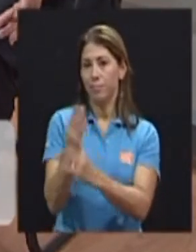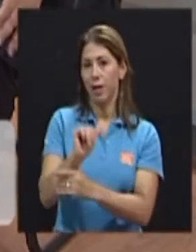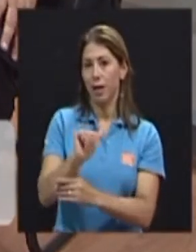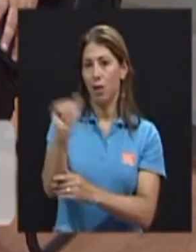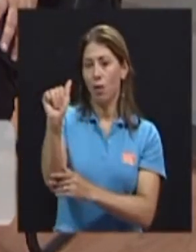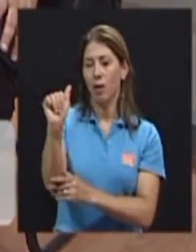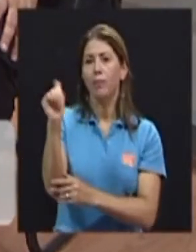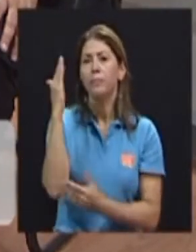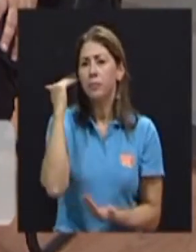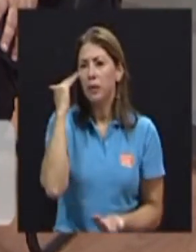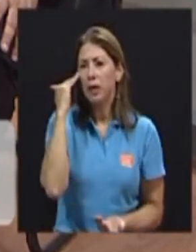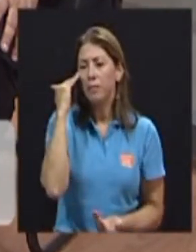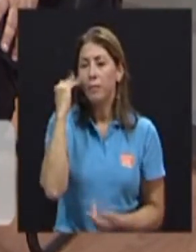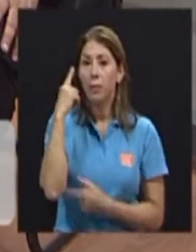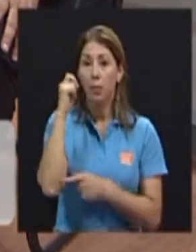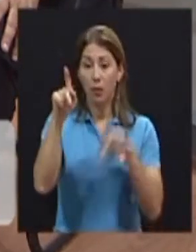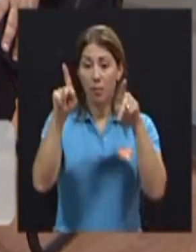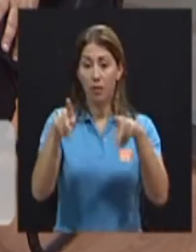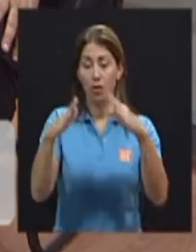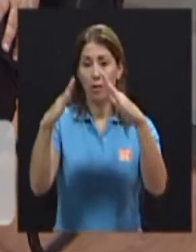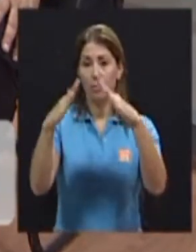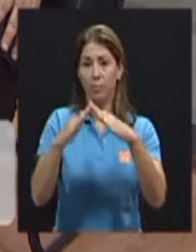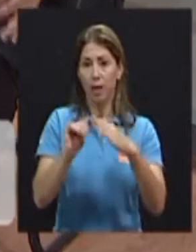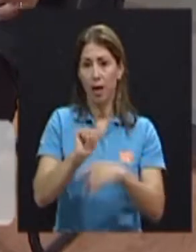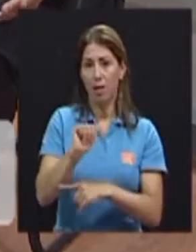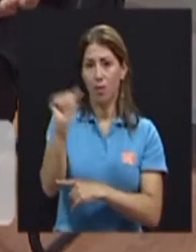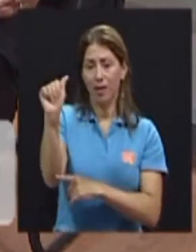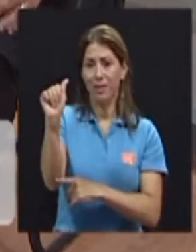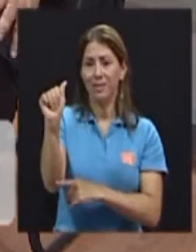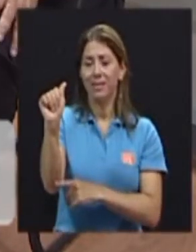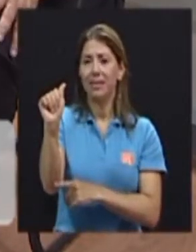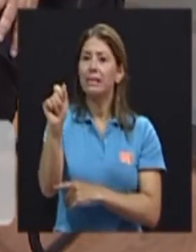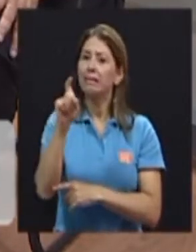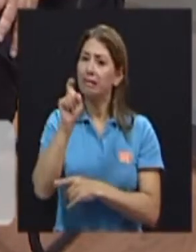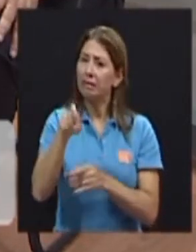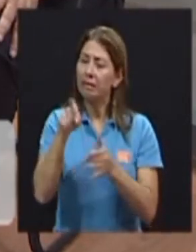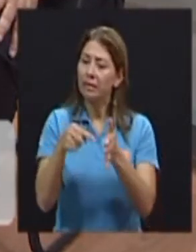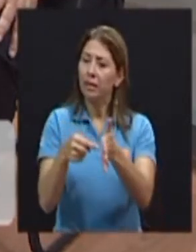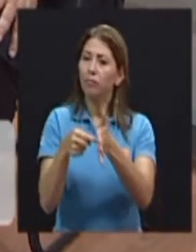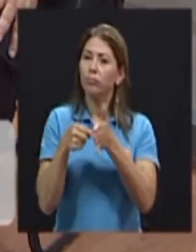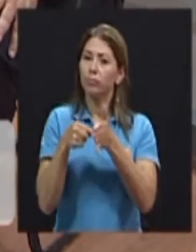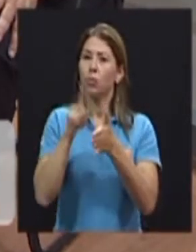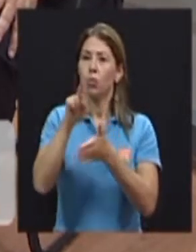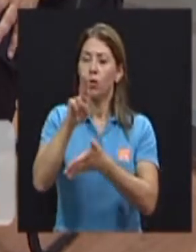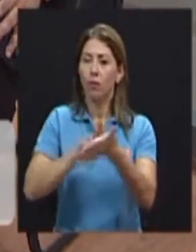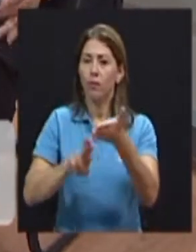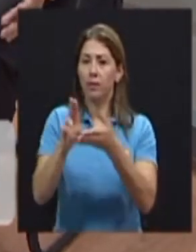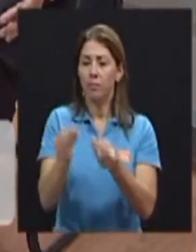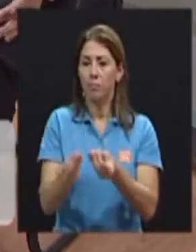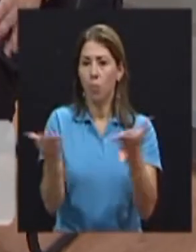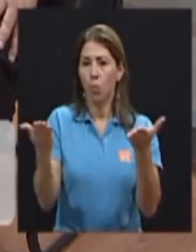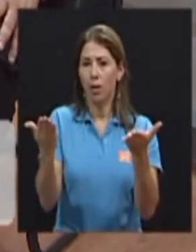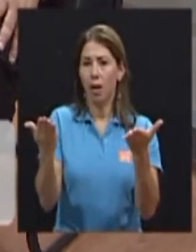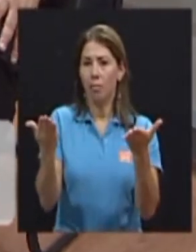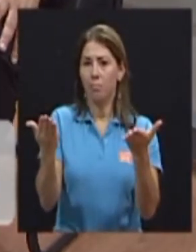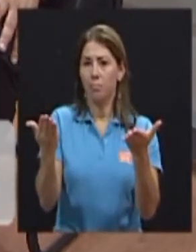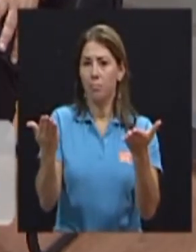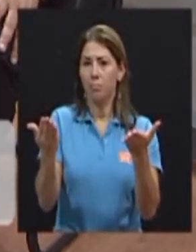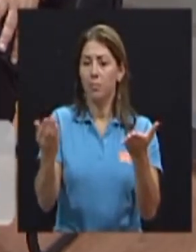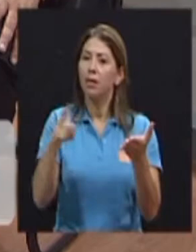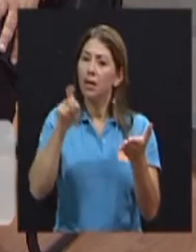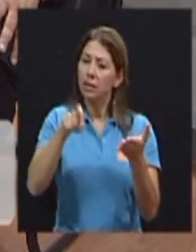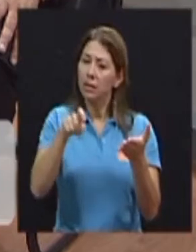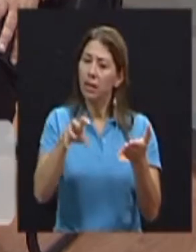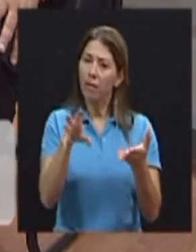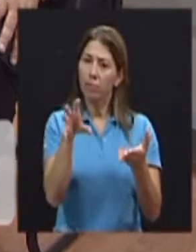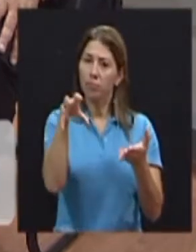histórica demanda de los alajuelenses de que existiera una universidad pública que tuviera una sede importante en